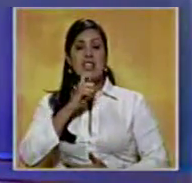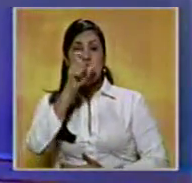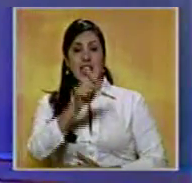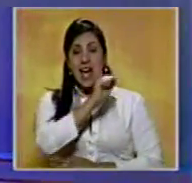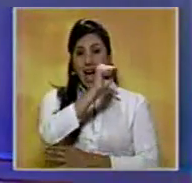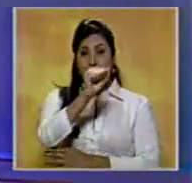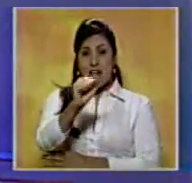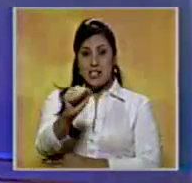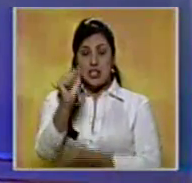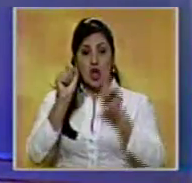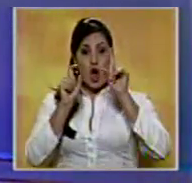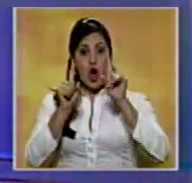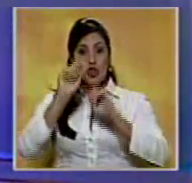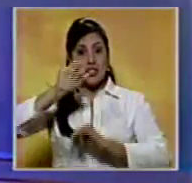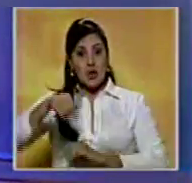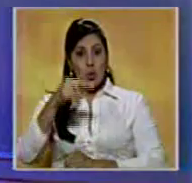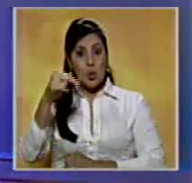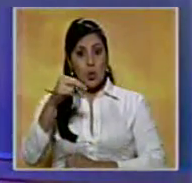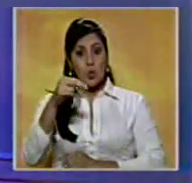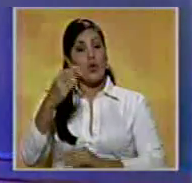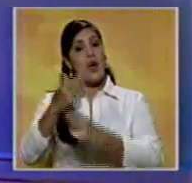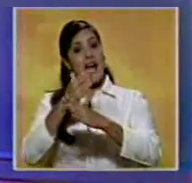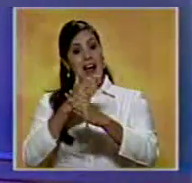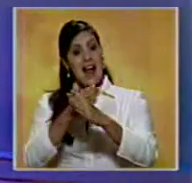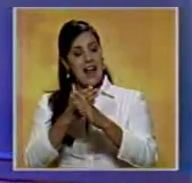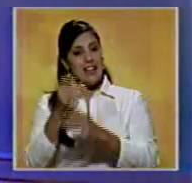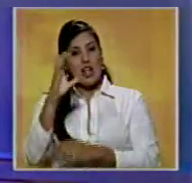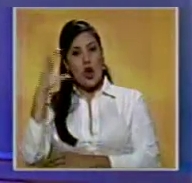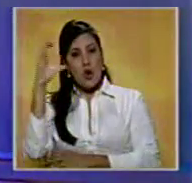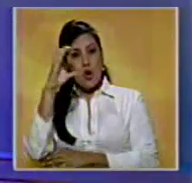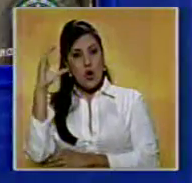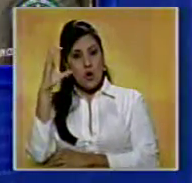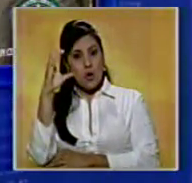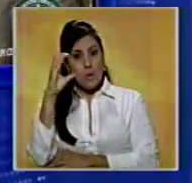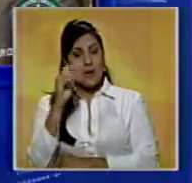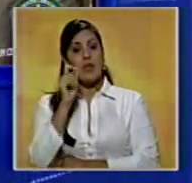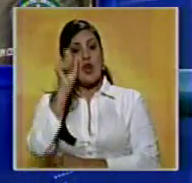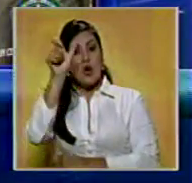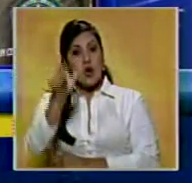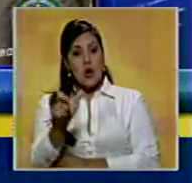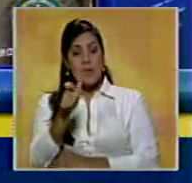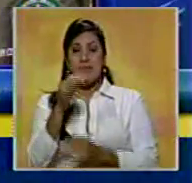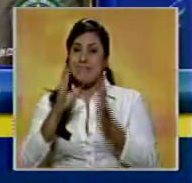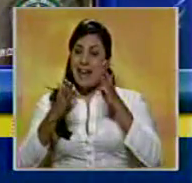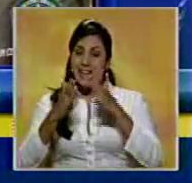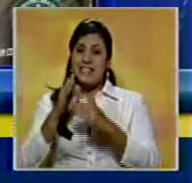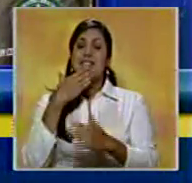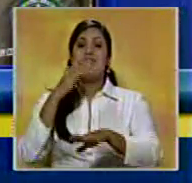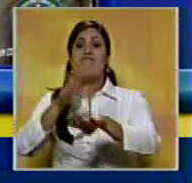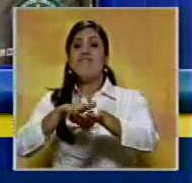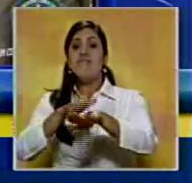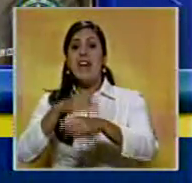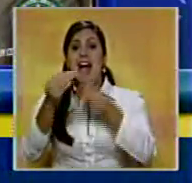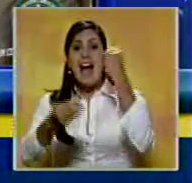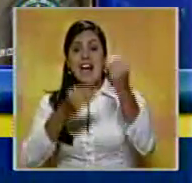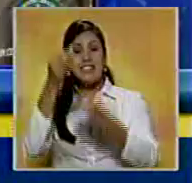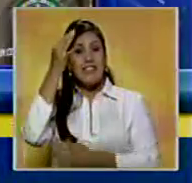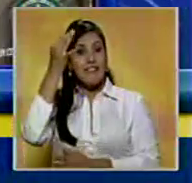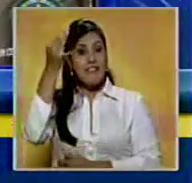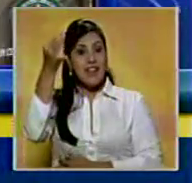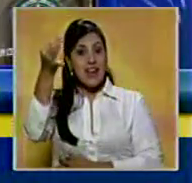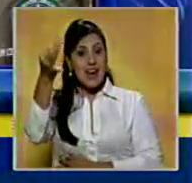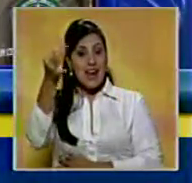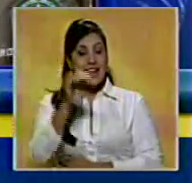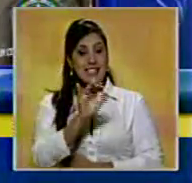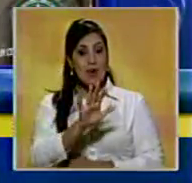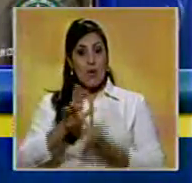apresado el pasado 11 de junio por la interpol en barranquilla colombia ortega díaz precisó que la solicitud la realizó la fiscal